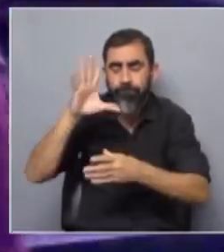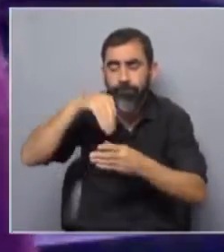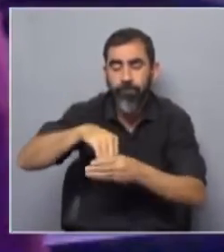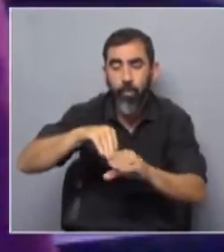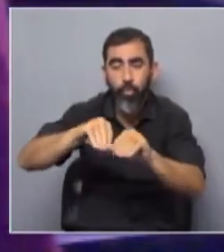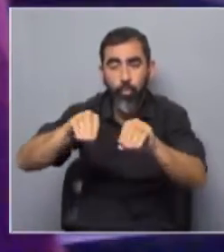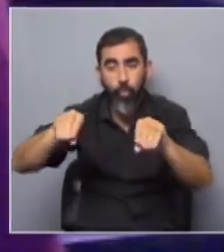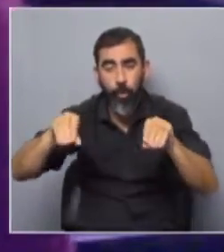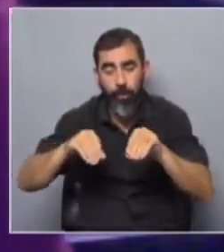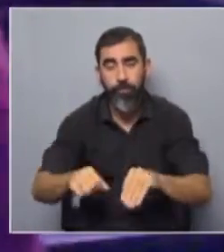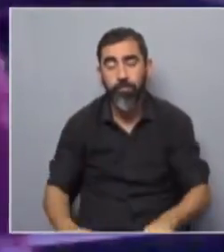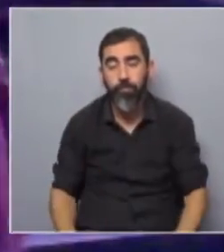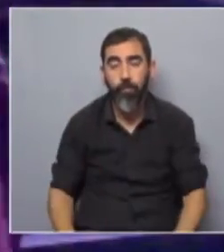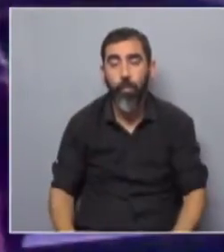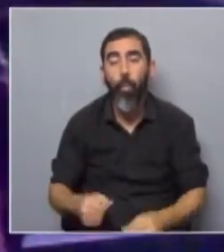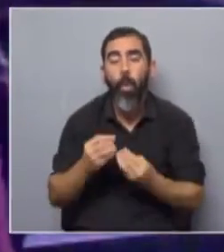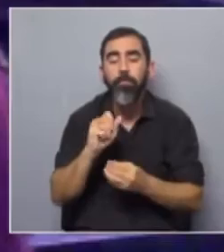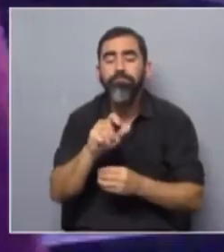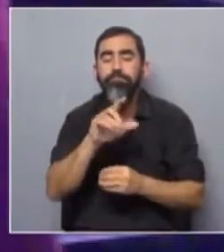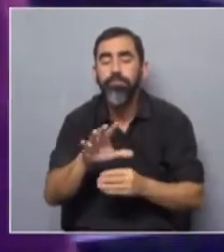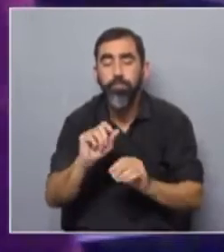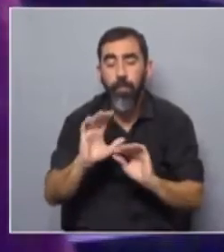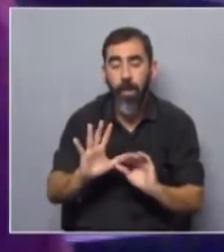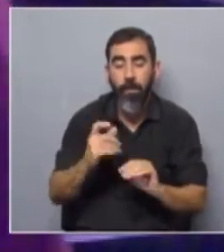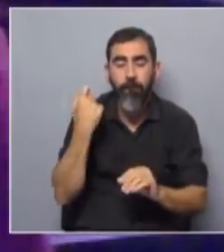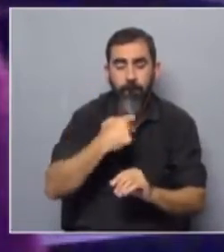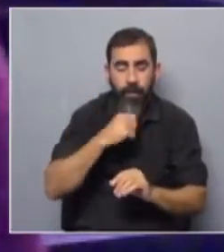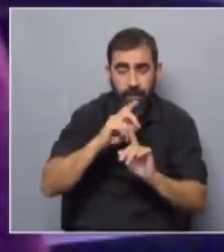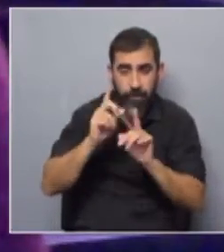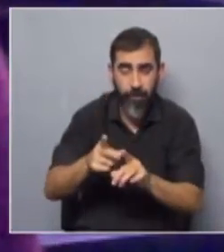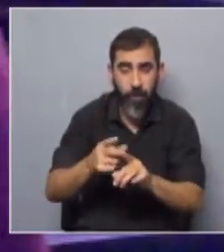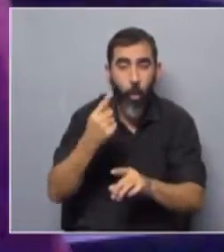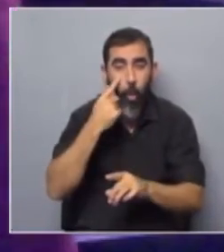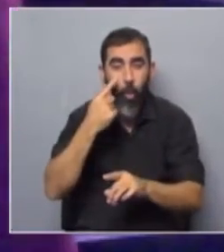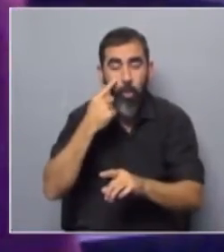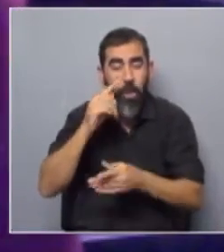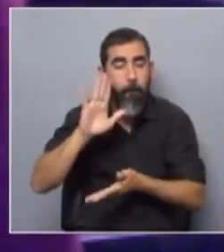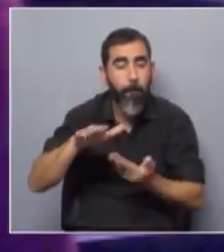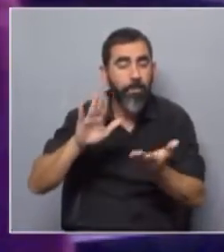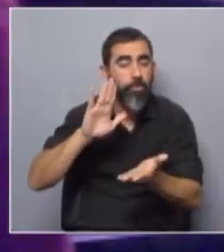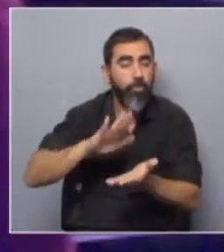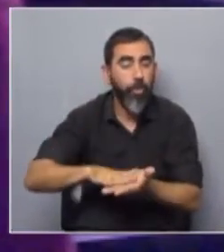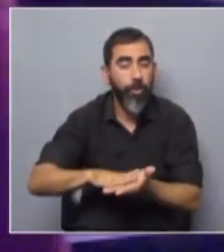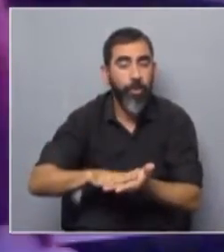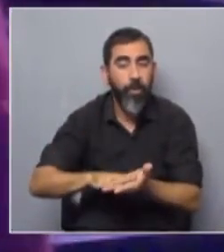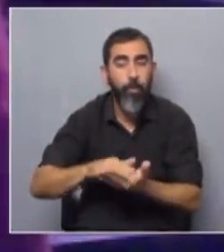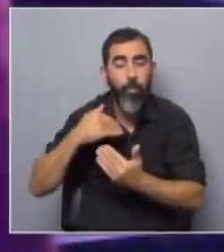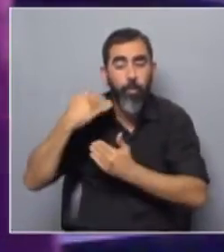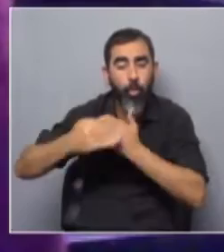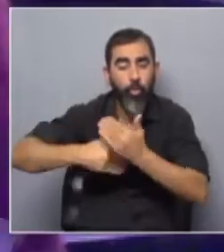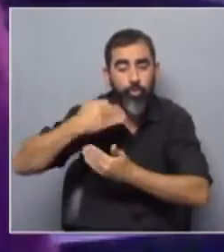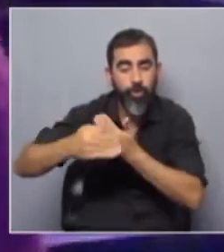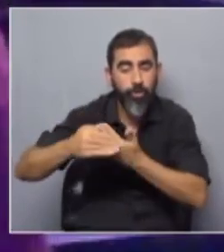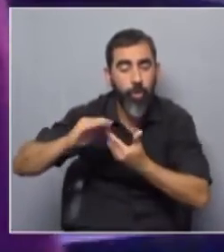esos suelos, cuáles son sus características. Nos falta todavía conocer un poco más sobre el proceso,